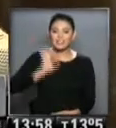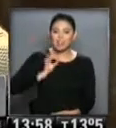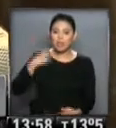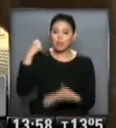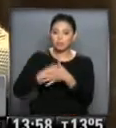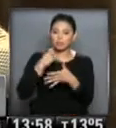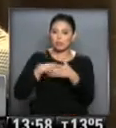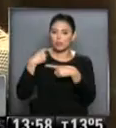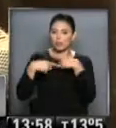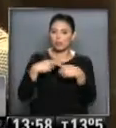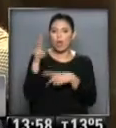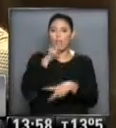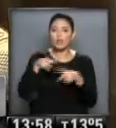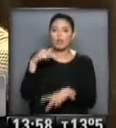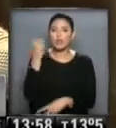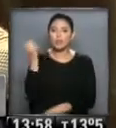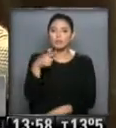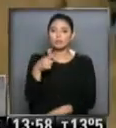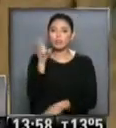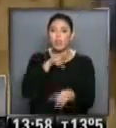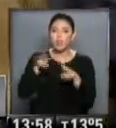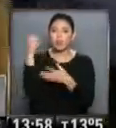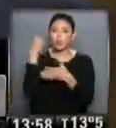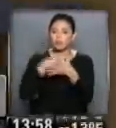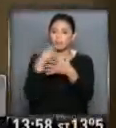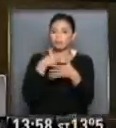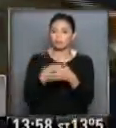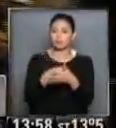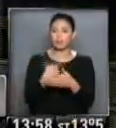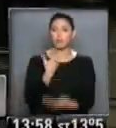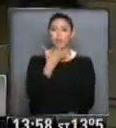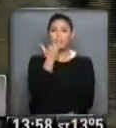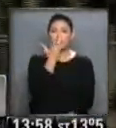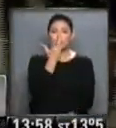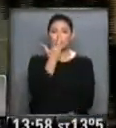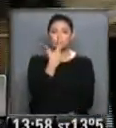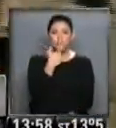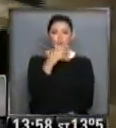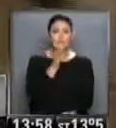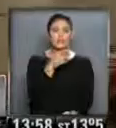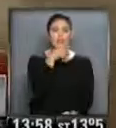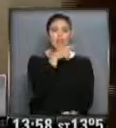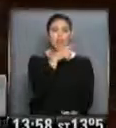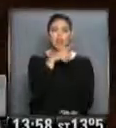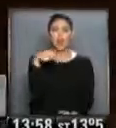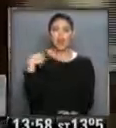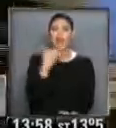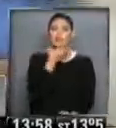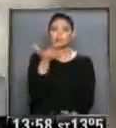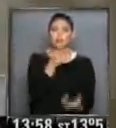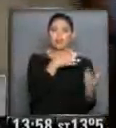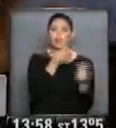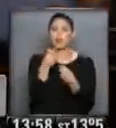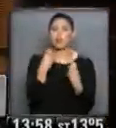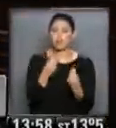trabajo que tuvo en la búsqueda de su hija. Yo quisiera saber qué hizo la nota por los argentinos. Susana es una mujer